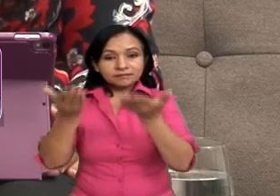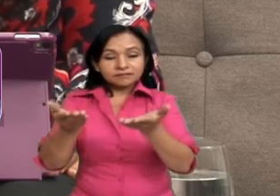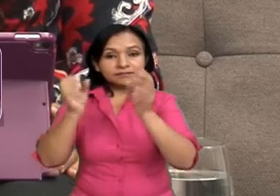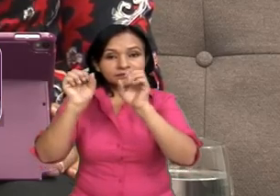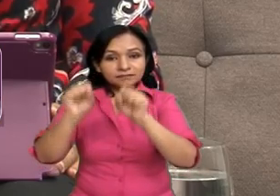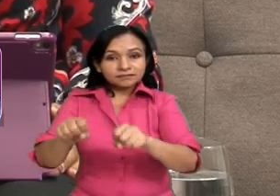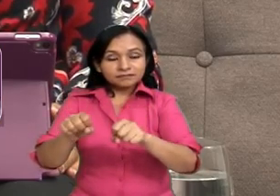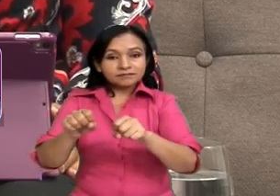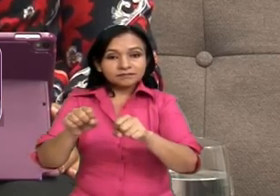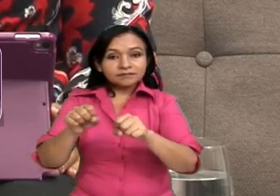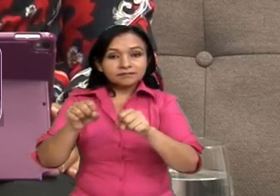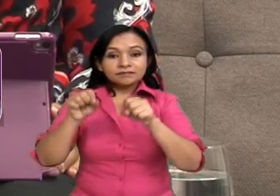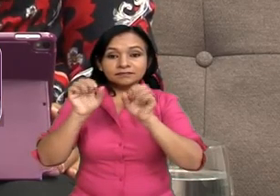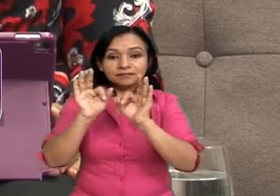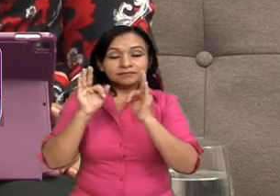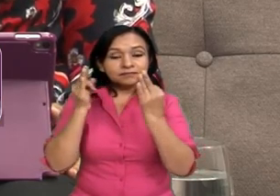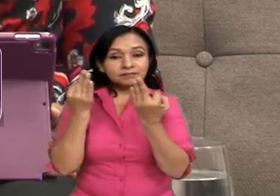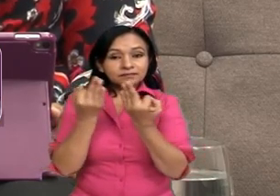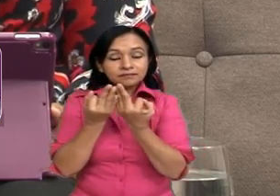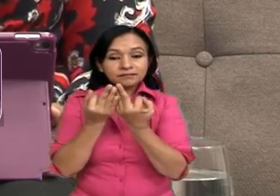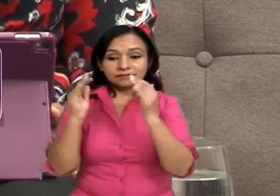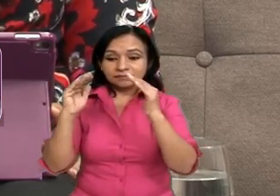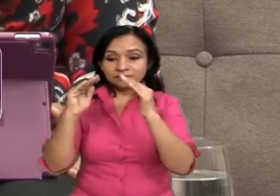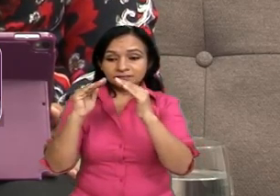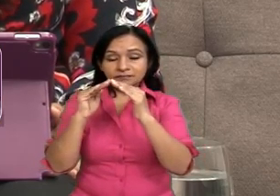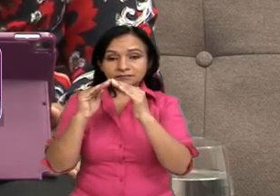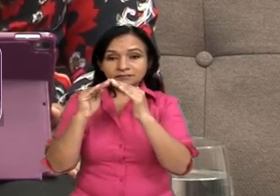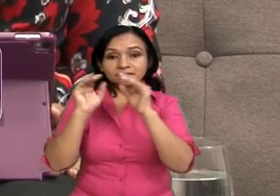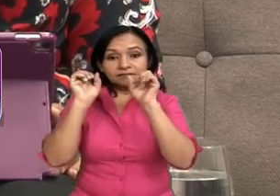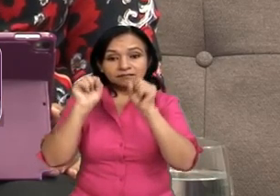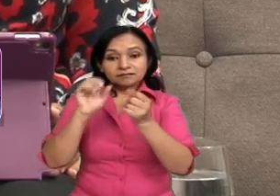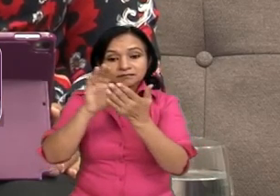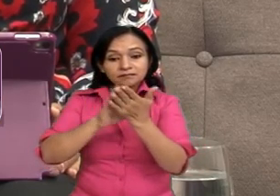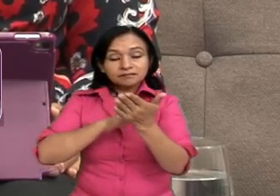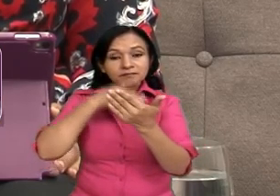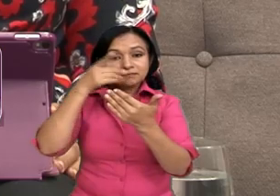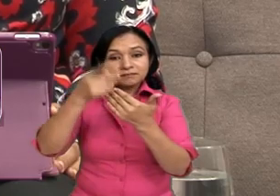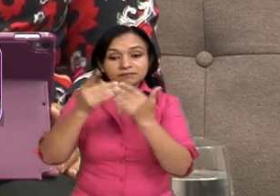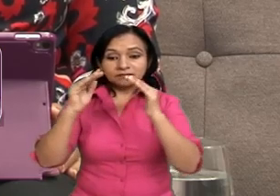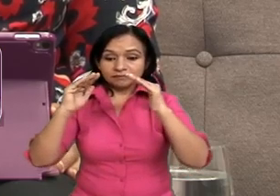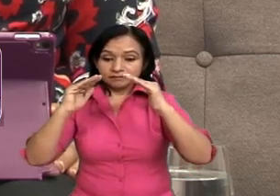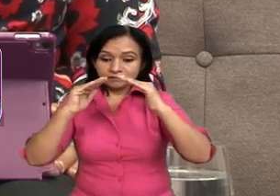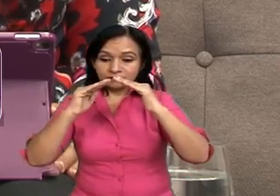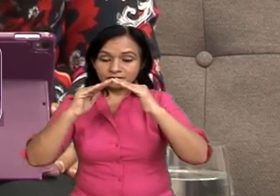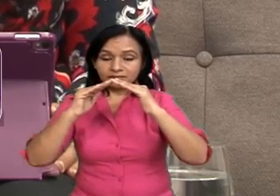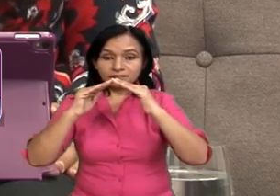Posibilidades de que las familias que no tienen vivienda puedan entrar a un programa donde su casita le va a